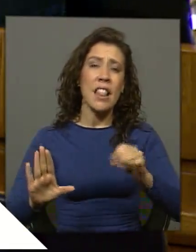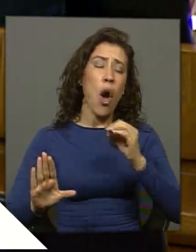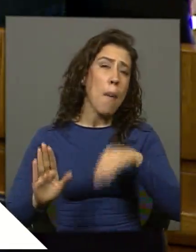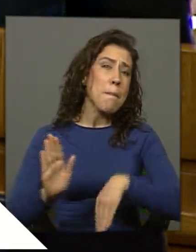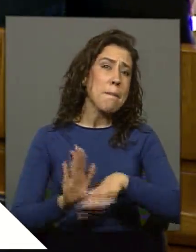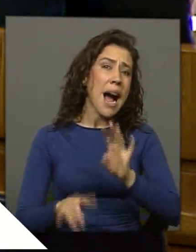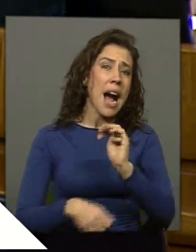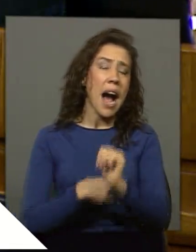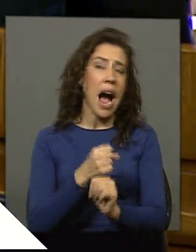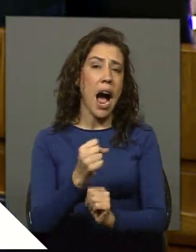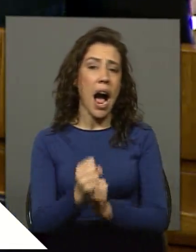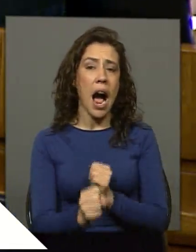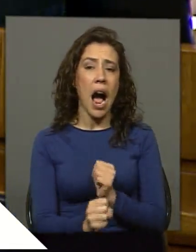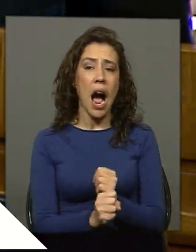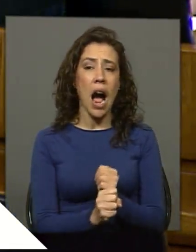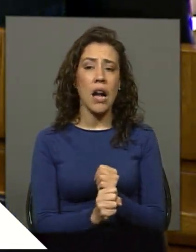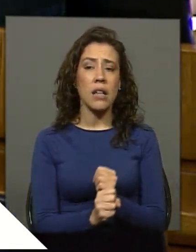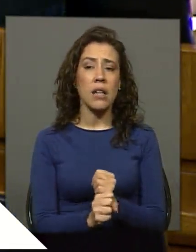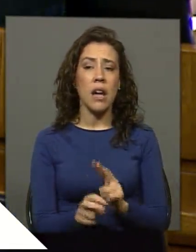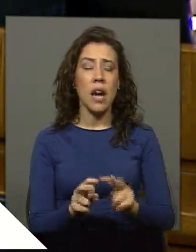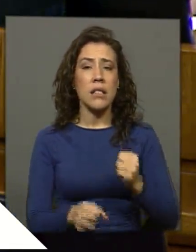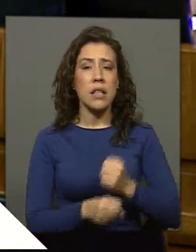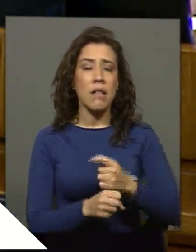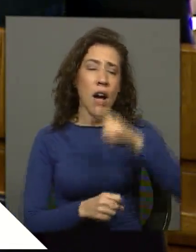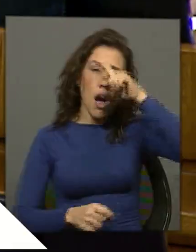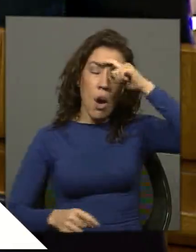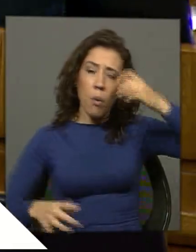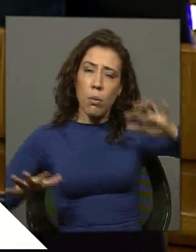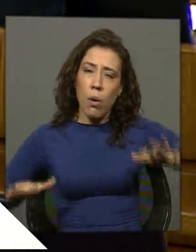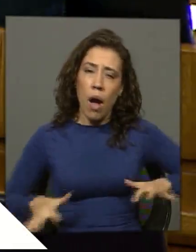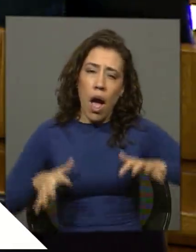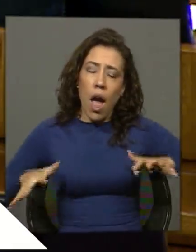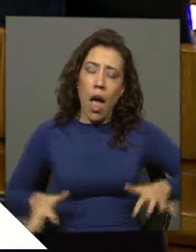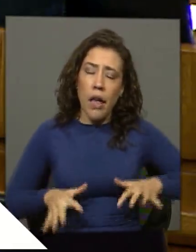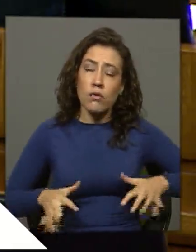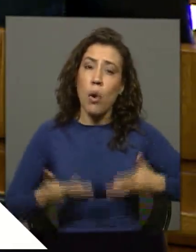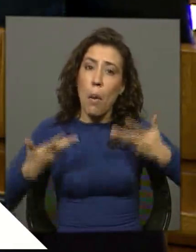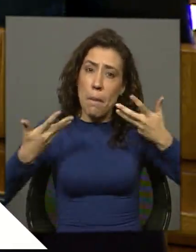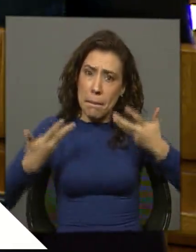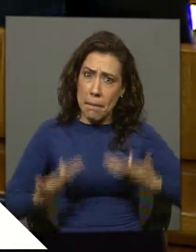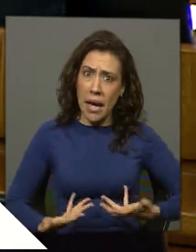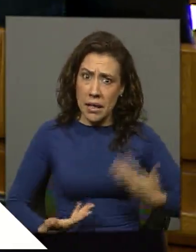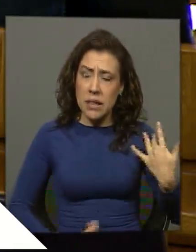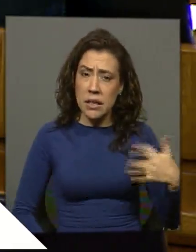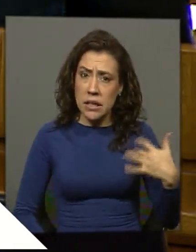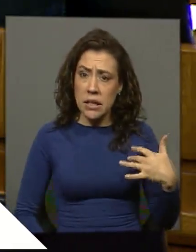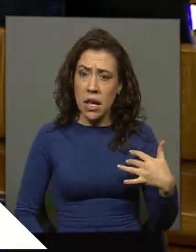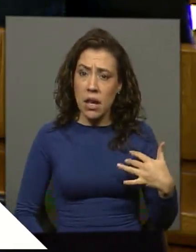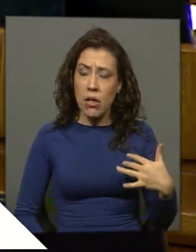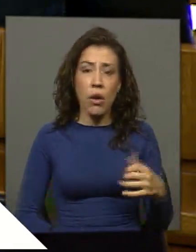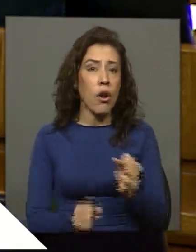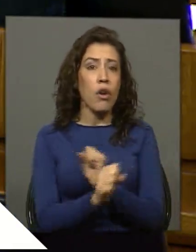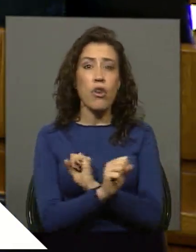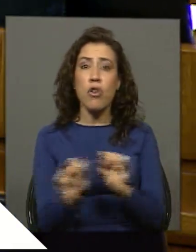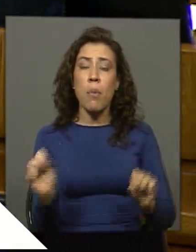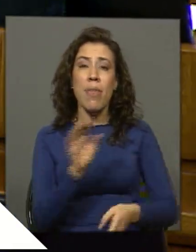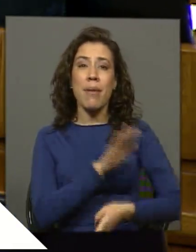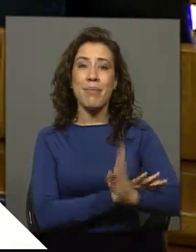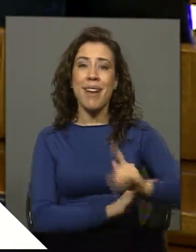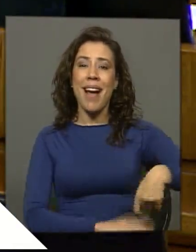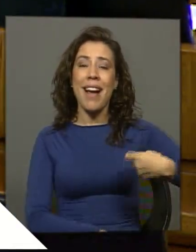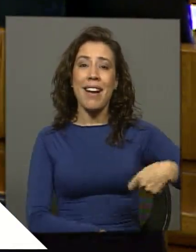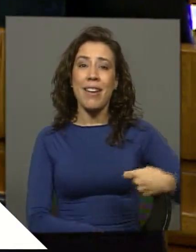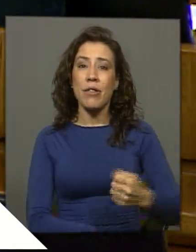más años haciendo trabajo de esfuerzo trabajo pesado con todo lo que eso significa y que no han podido retirarse